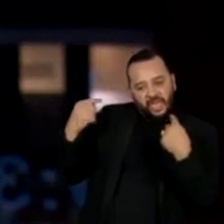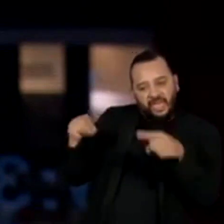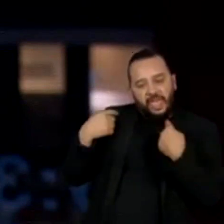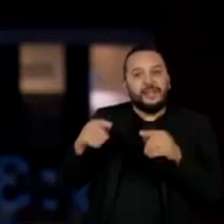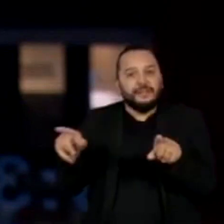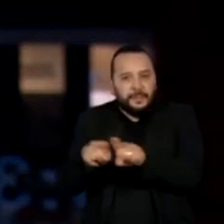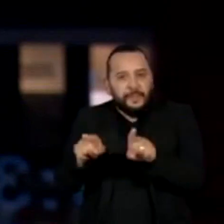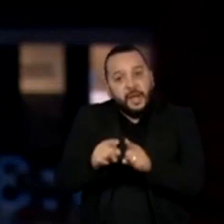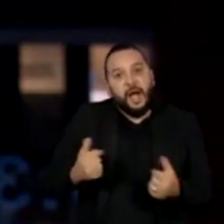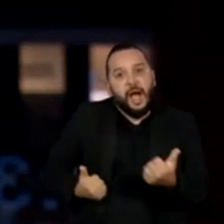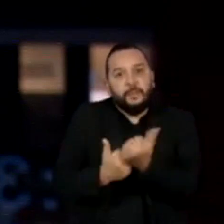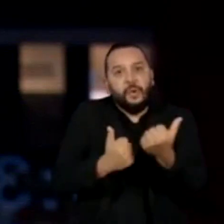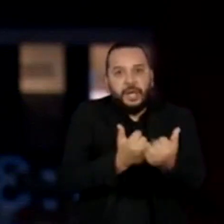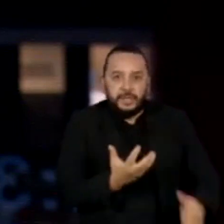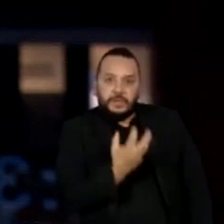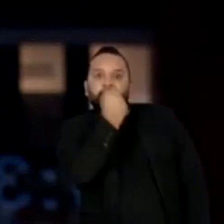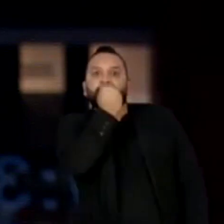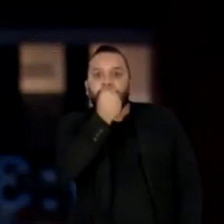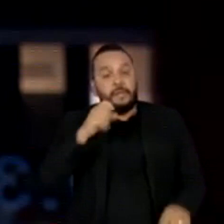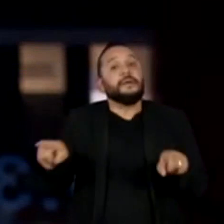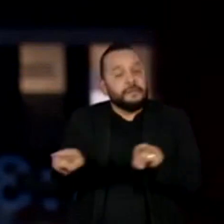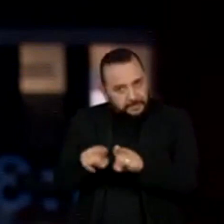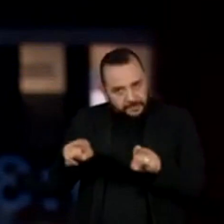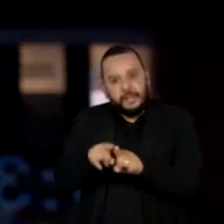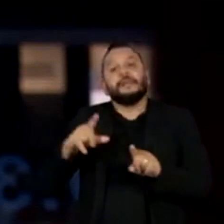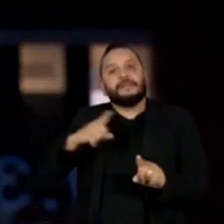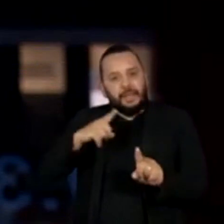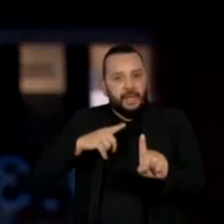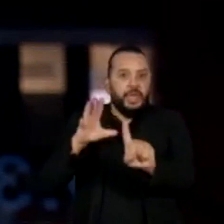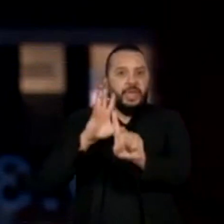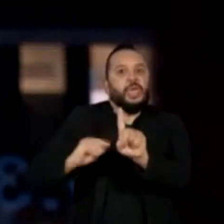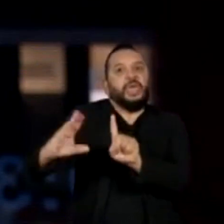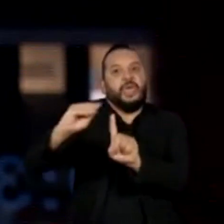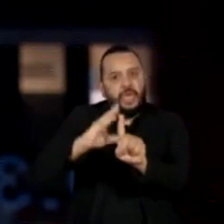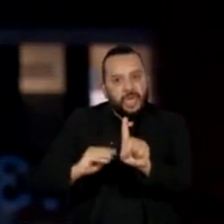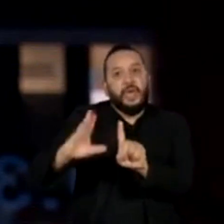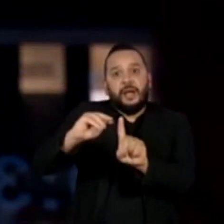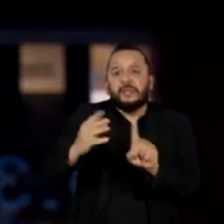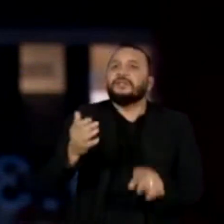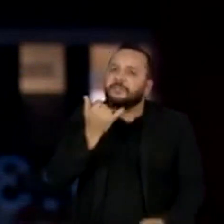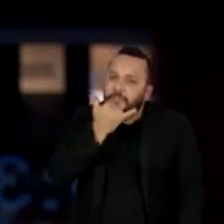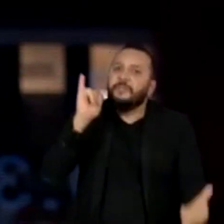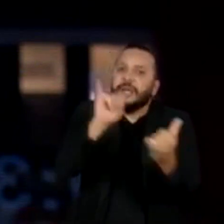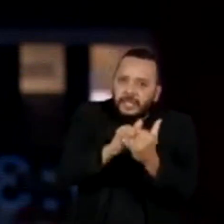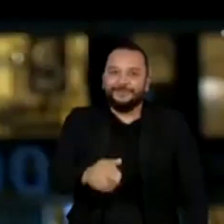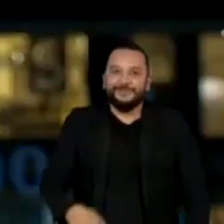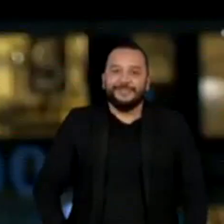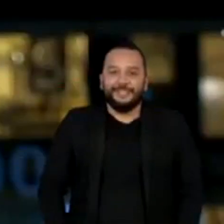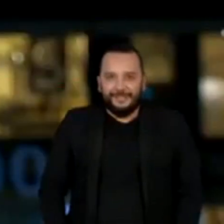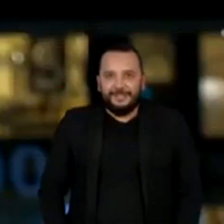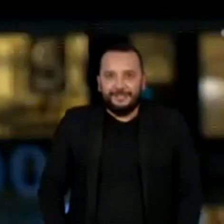y lei que pidiera perdón a todas las mujeres quer que ped perd para